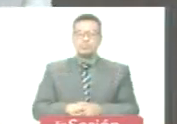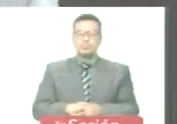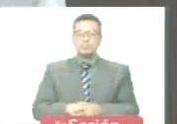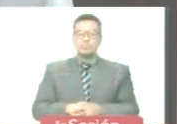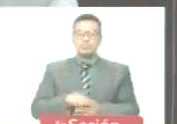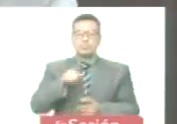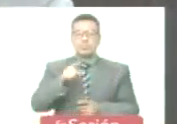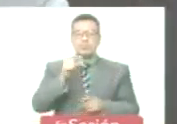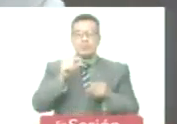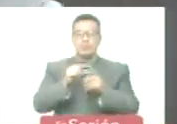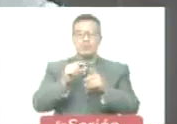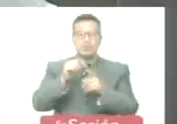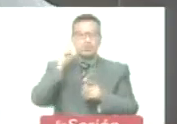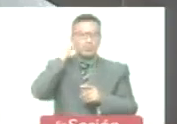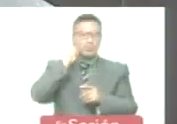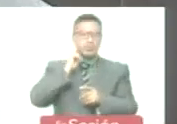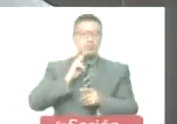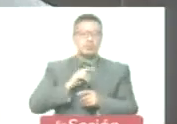Esta frase de Bolívar